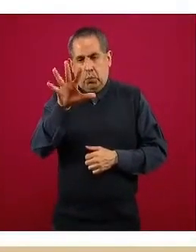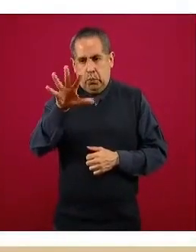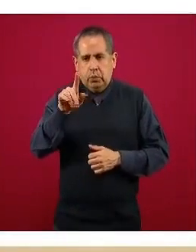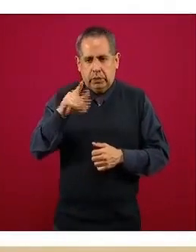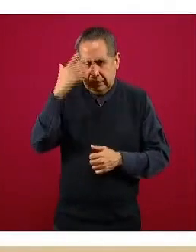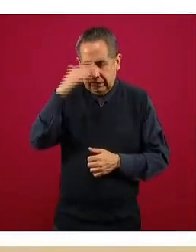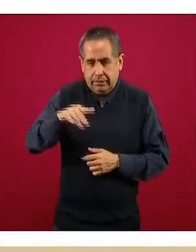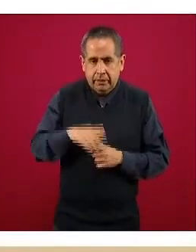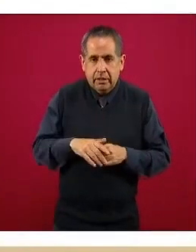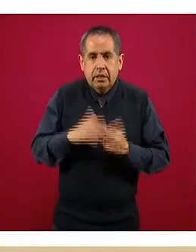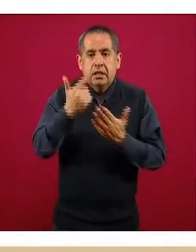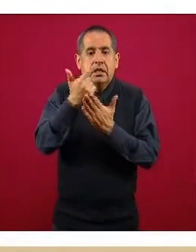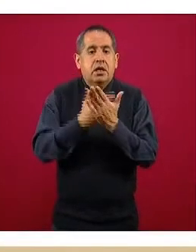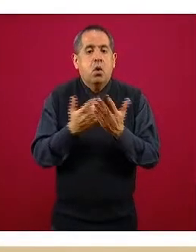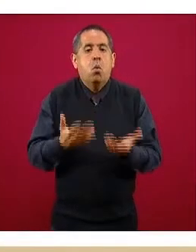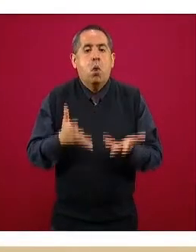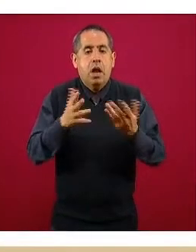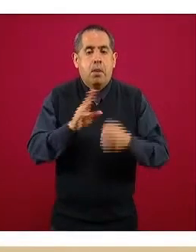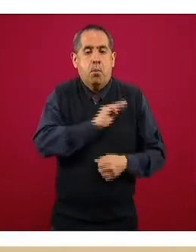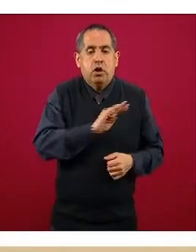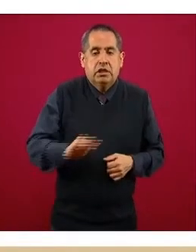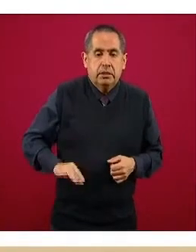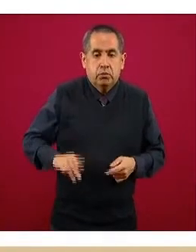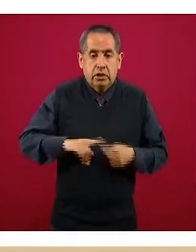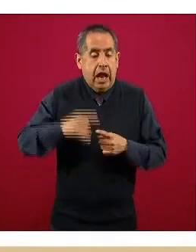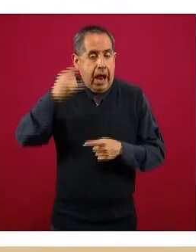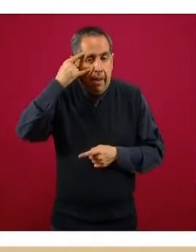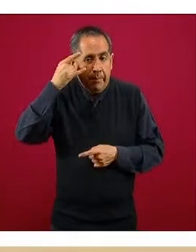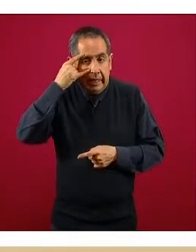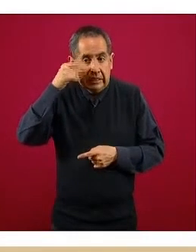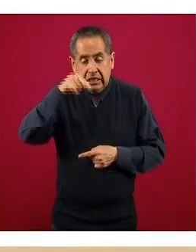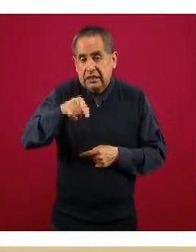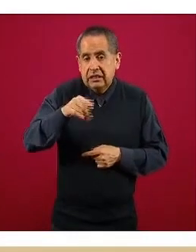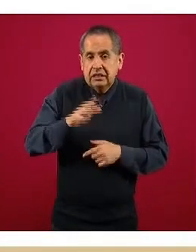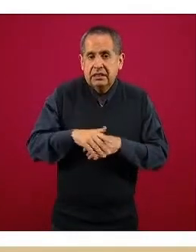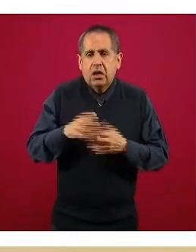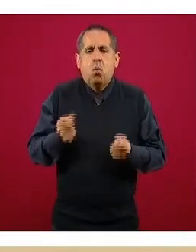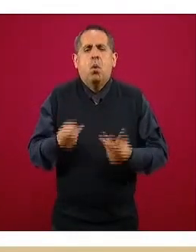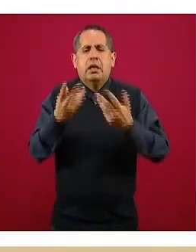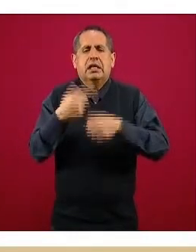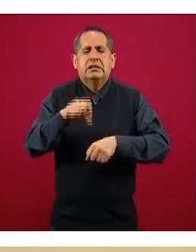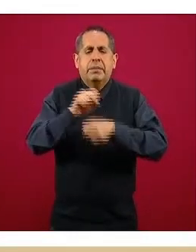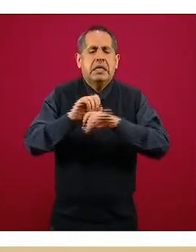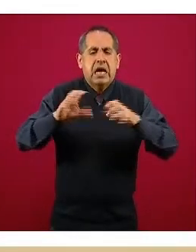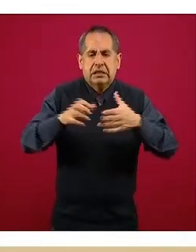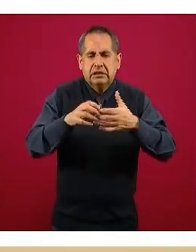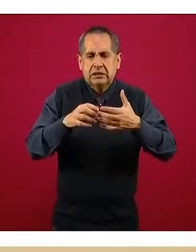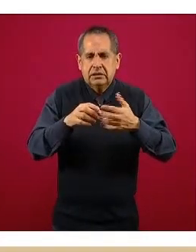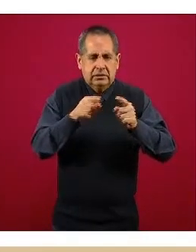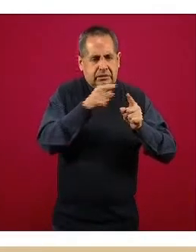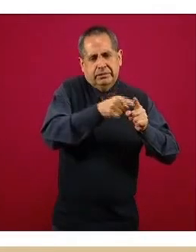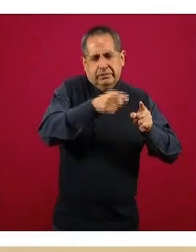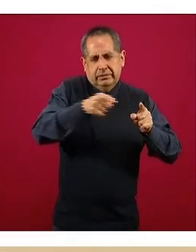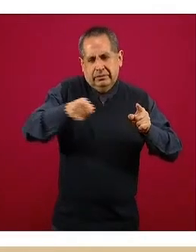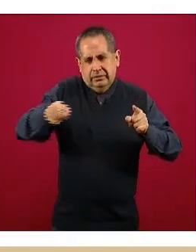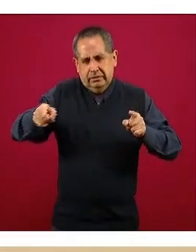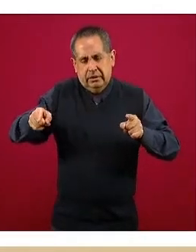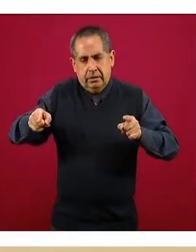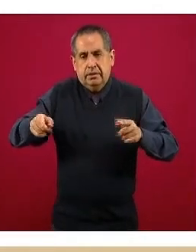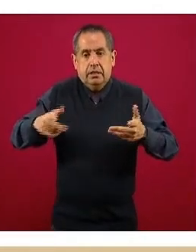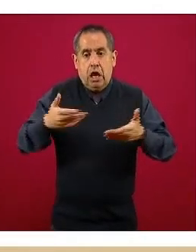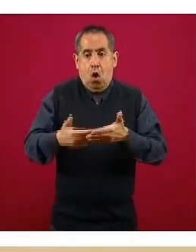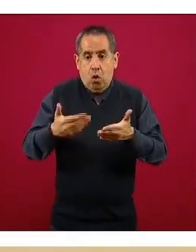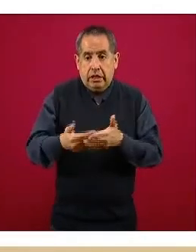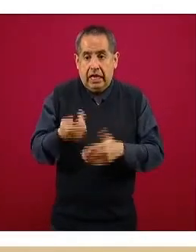decir, aquí está la lista de los municipios, en este caso es Campeche, y aquí están las semanas epidemiológicas. En este